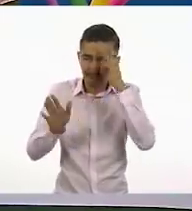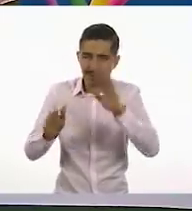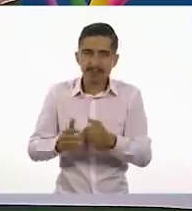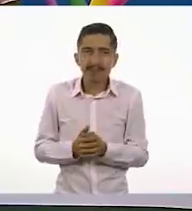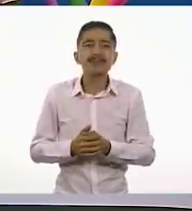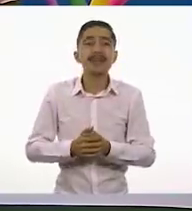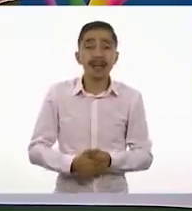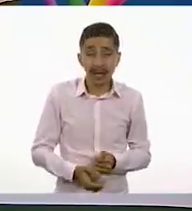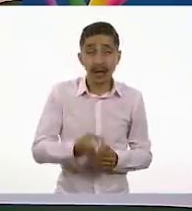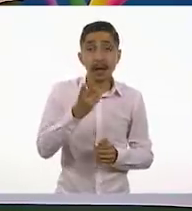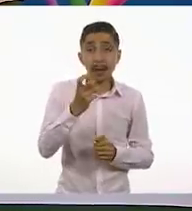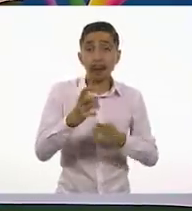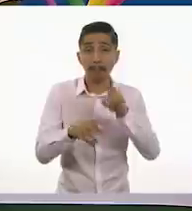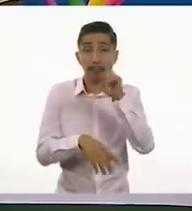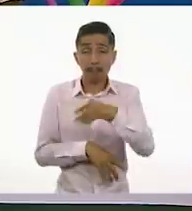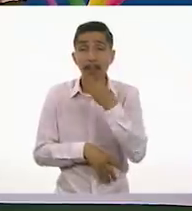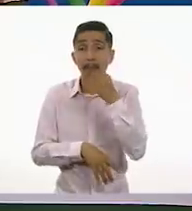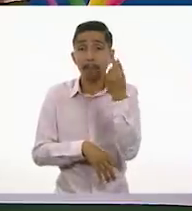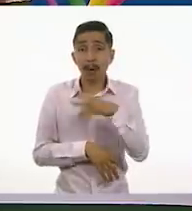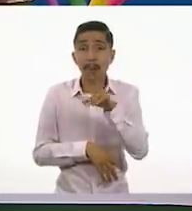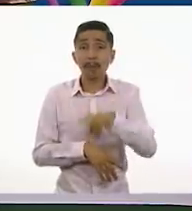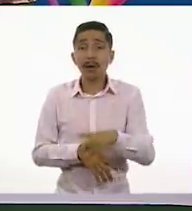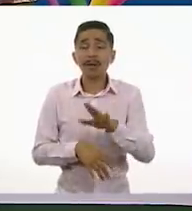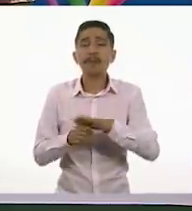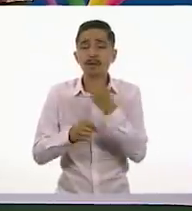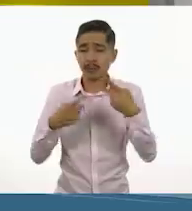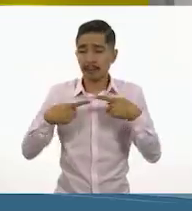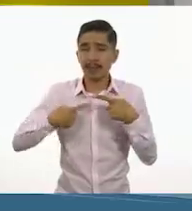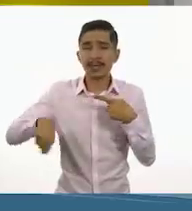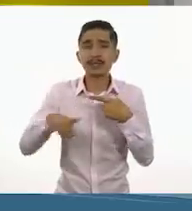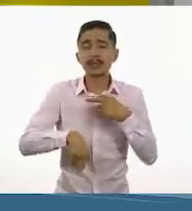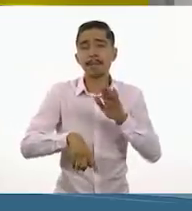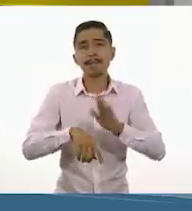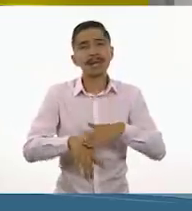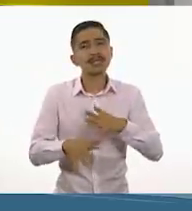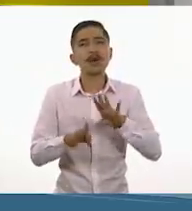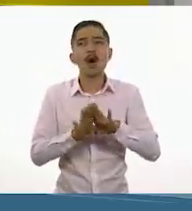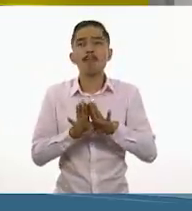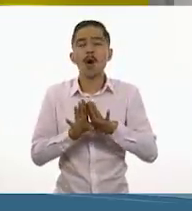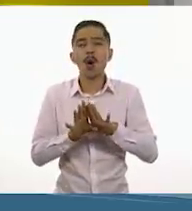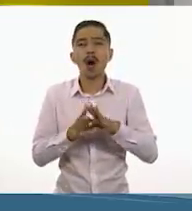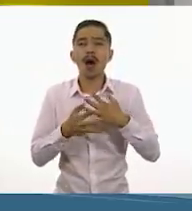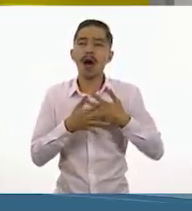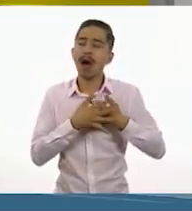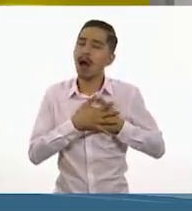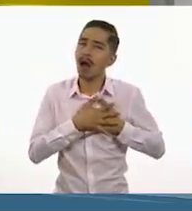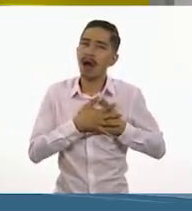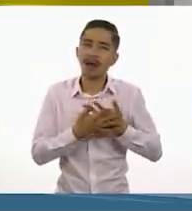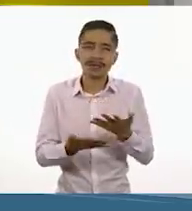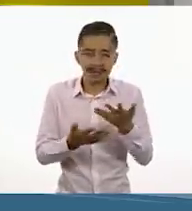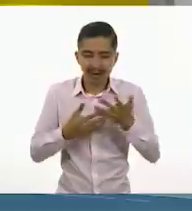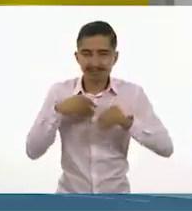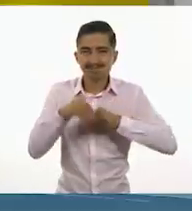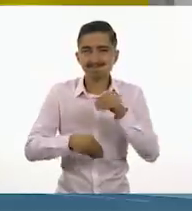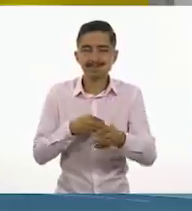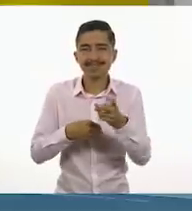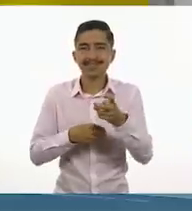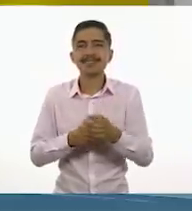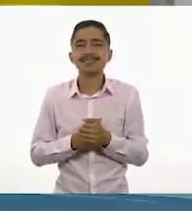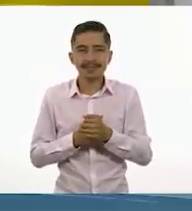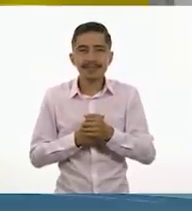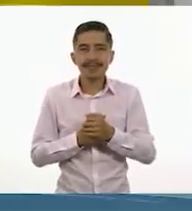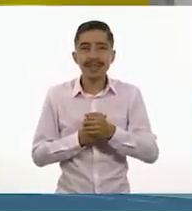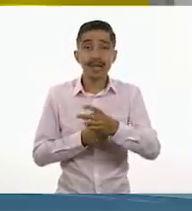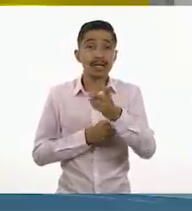es un pasatiempo muy divertido, porque las personas llegan a apasionarse muchísimo. Exacto. Pues para seguir hablando de lo